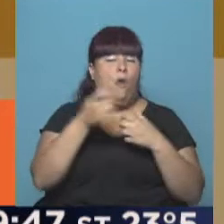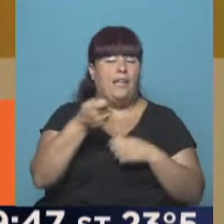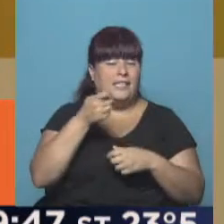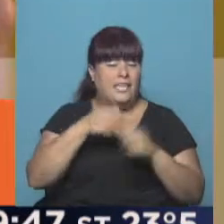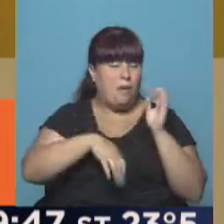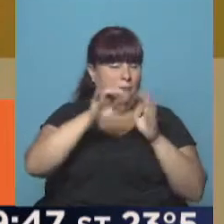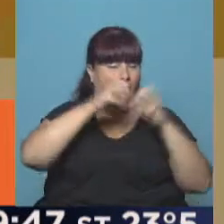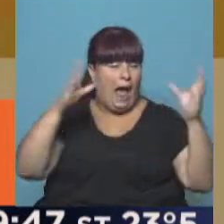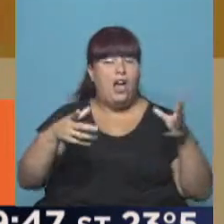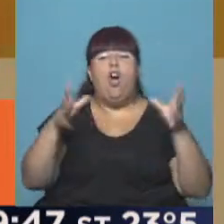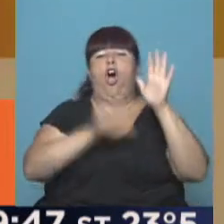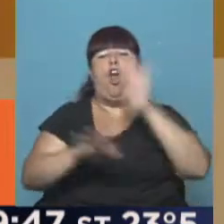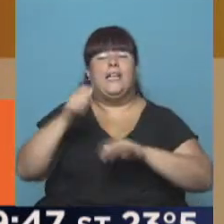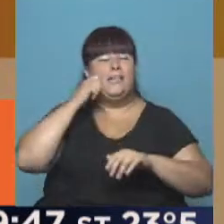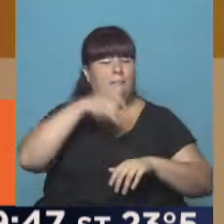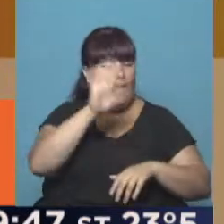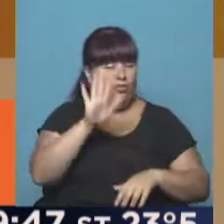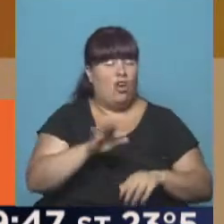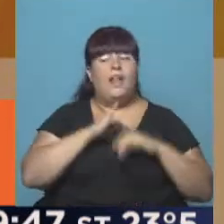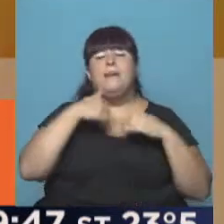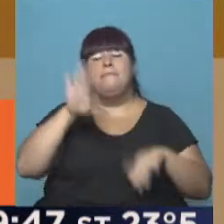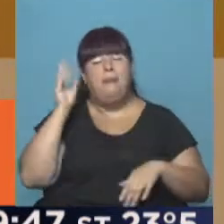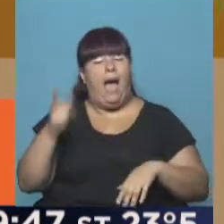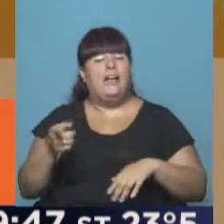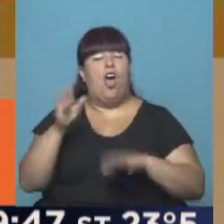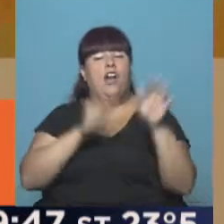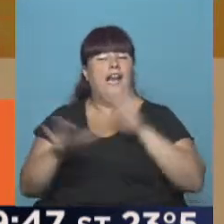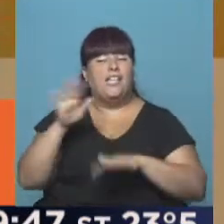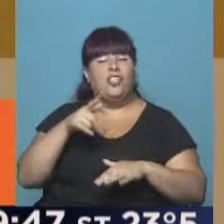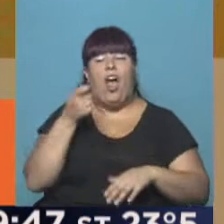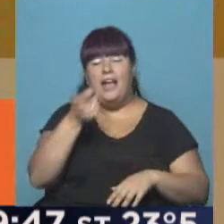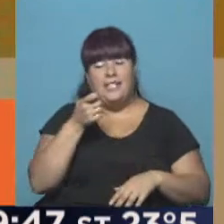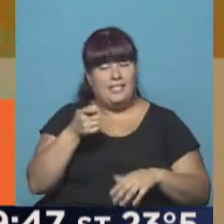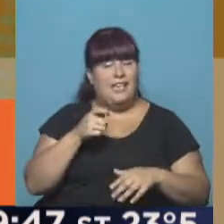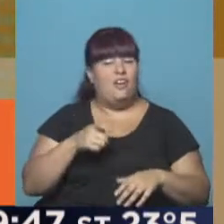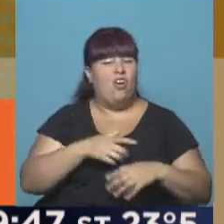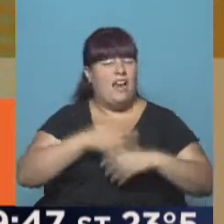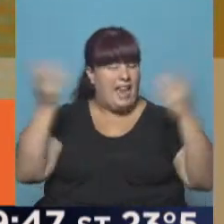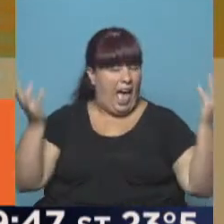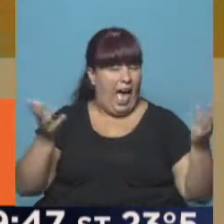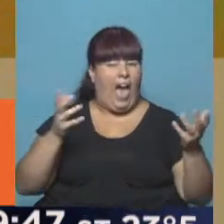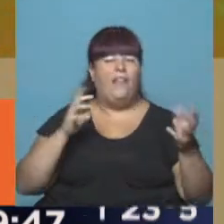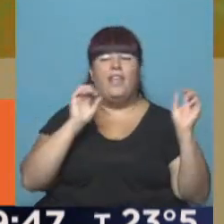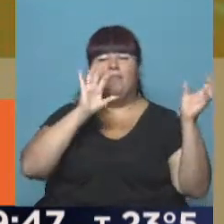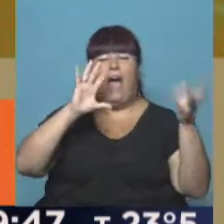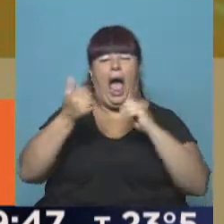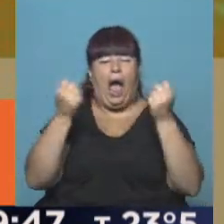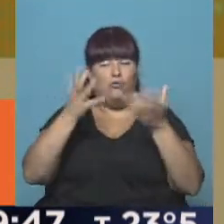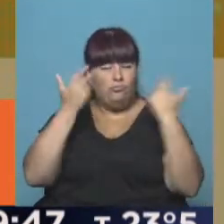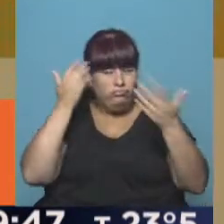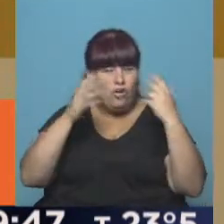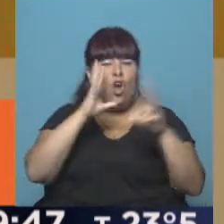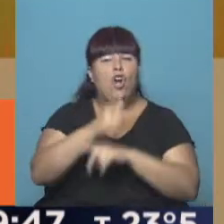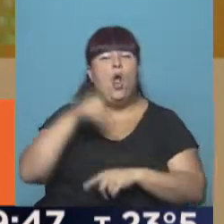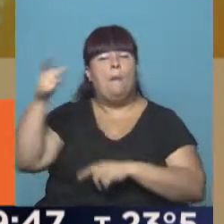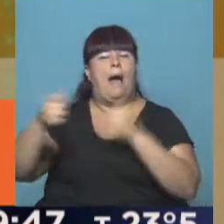criminal mayor, organizada por mayores y fundamentalmente organizaciones criminales muy grandes, desarmaderos de autos, es decir, roban para